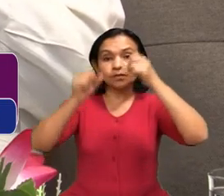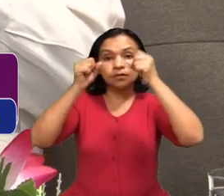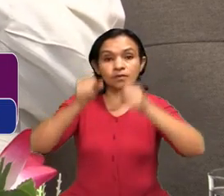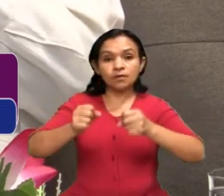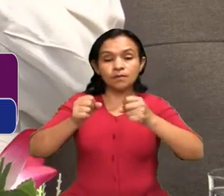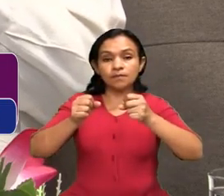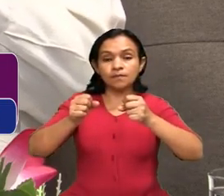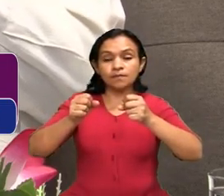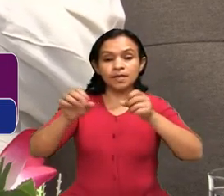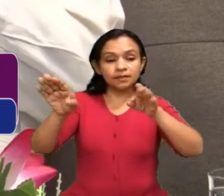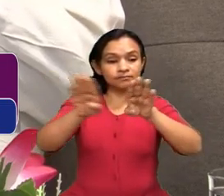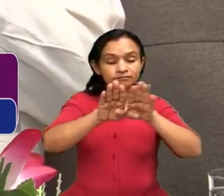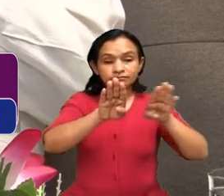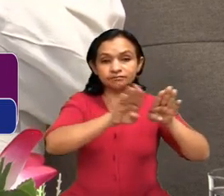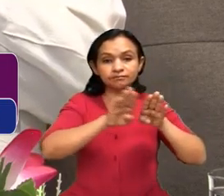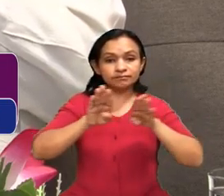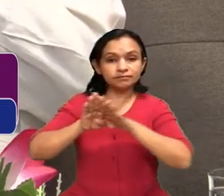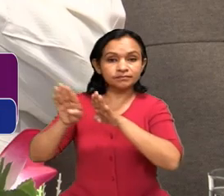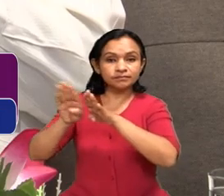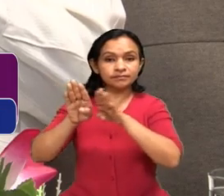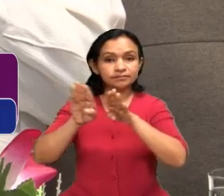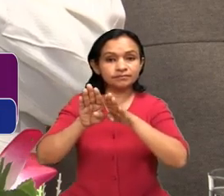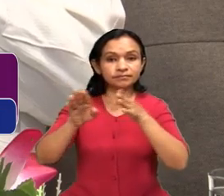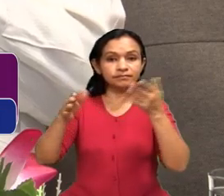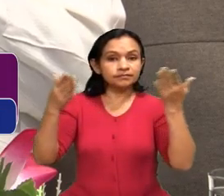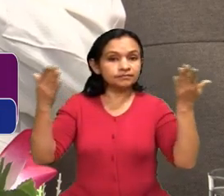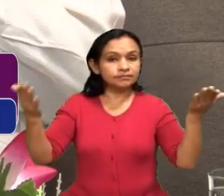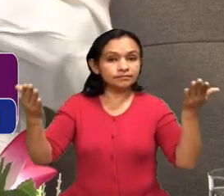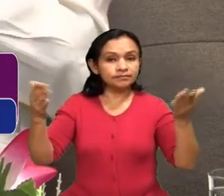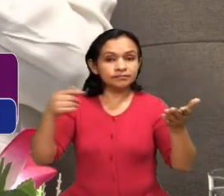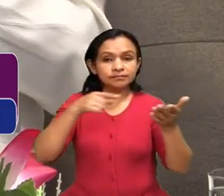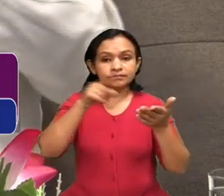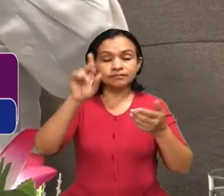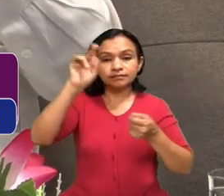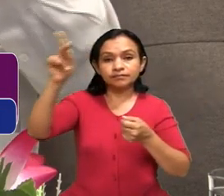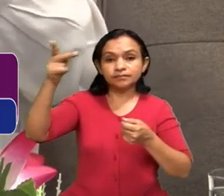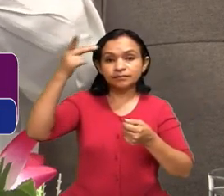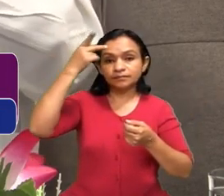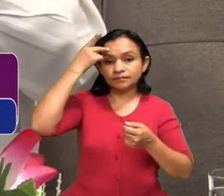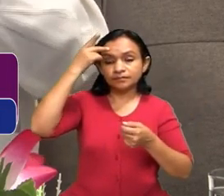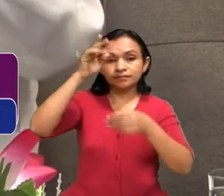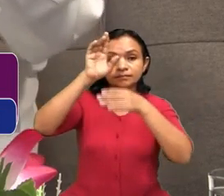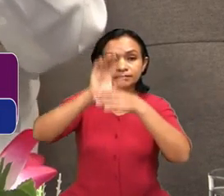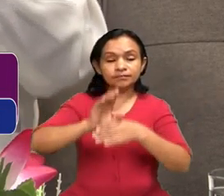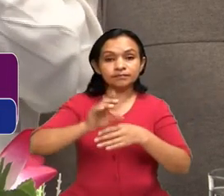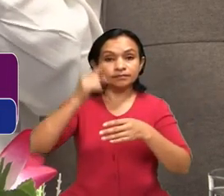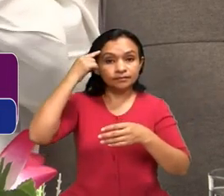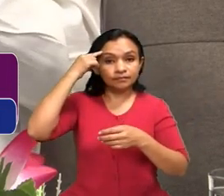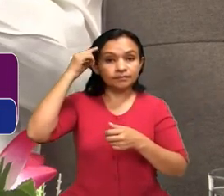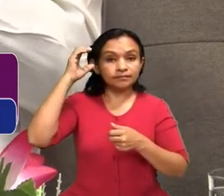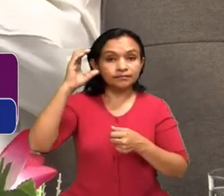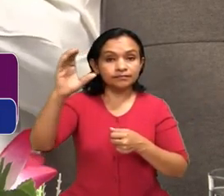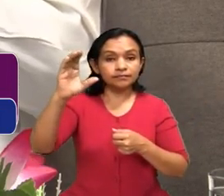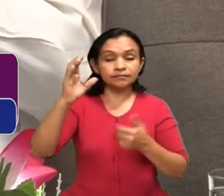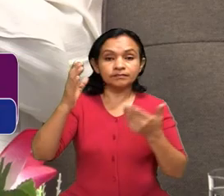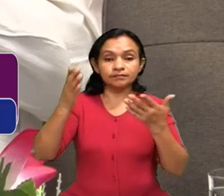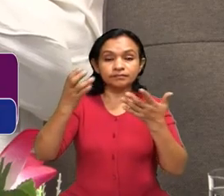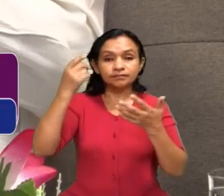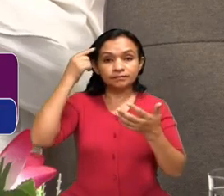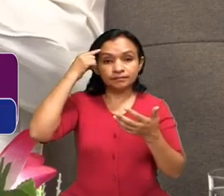cerrando los espacios para aquellos políticos tradicionales que creían todavía en